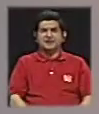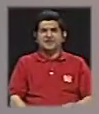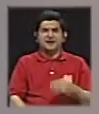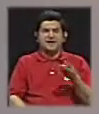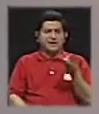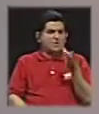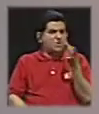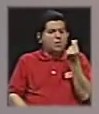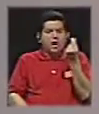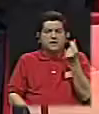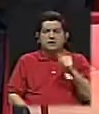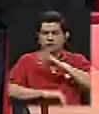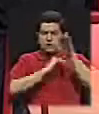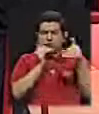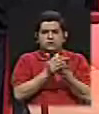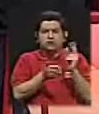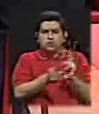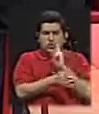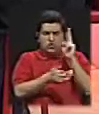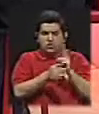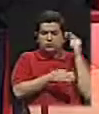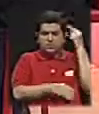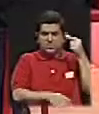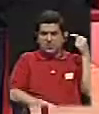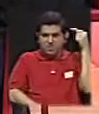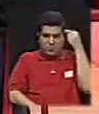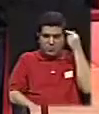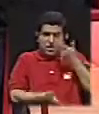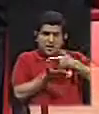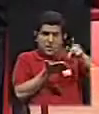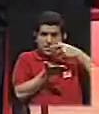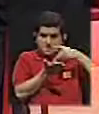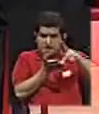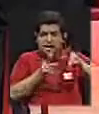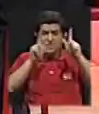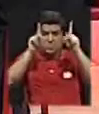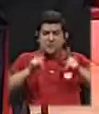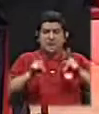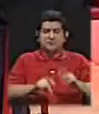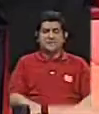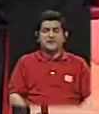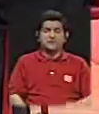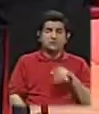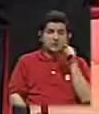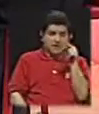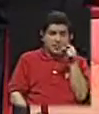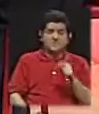suma total que debería de utilizar el gobierno para pagar a los habitantes de buena fe,